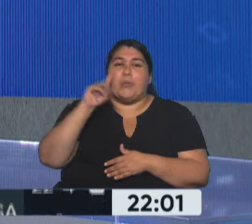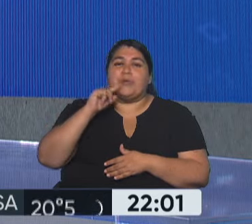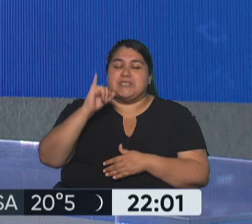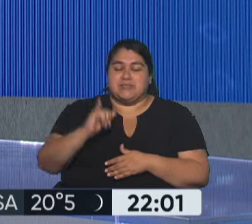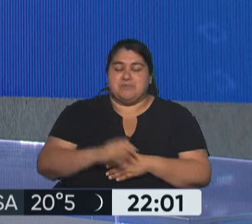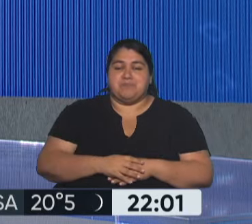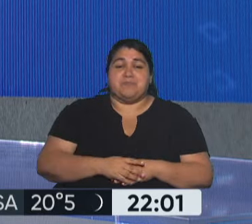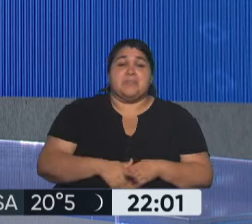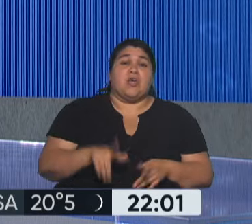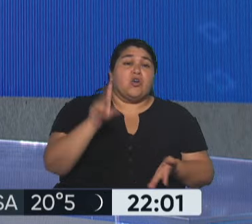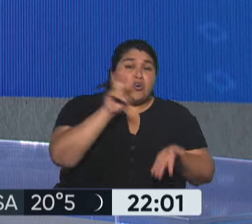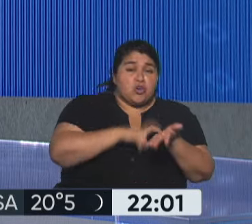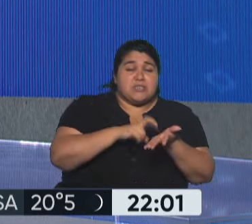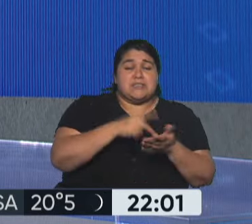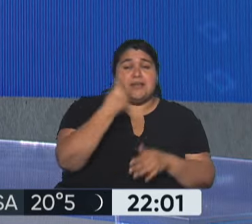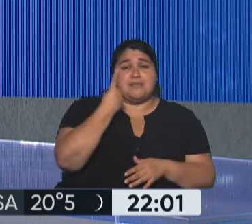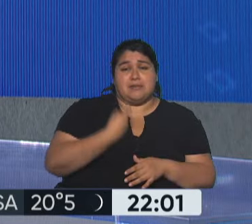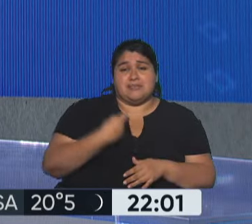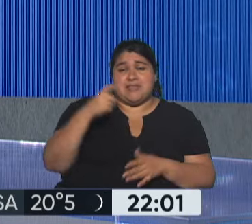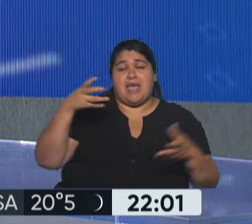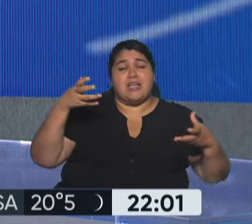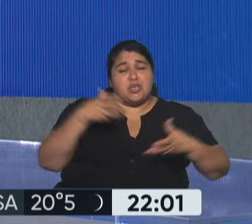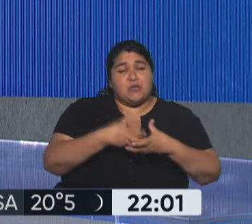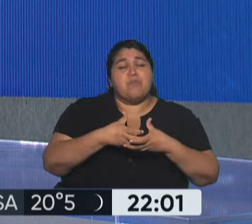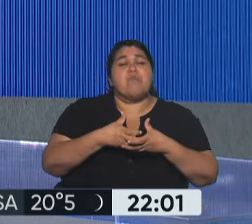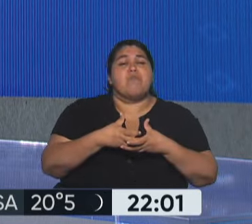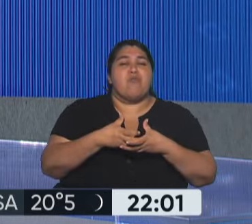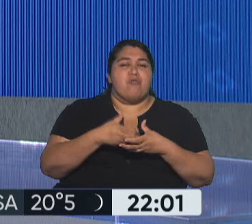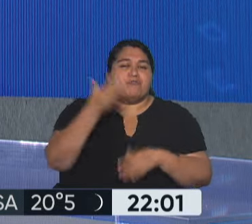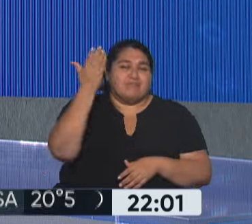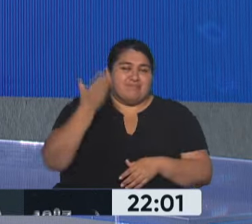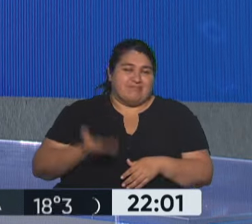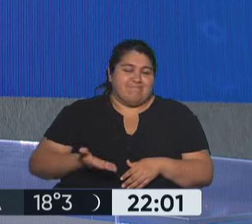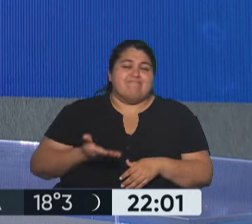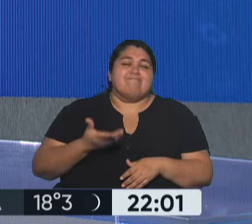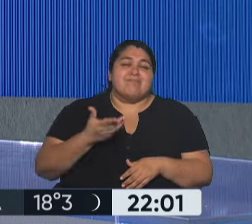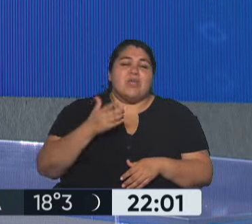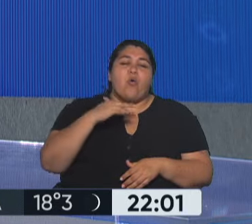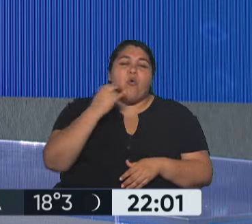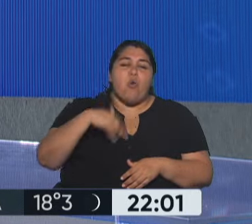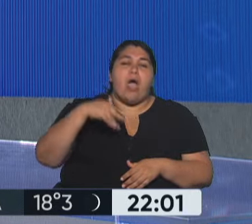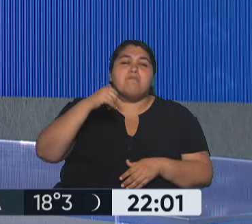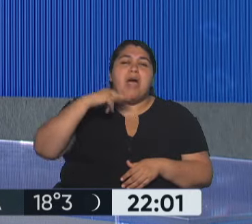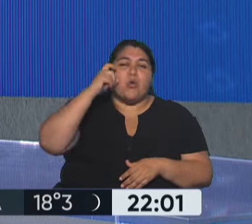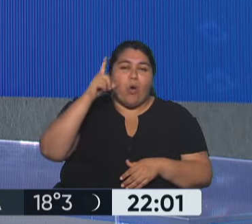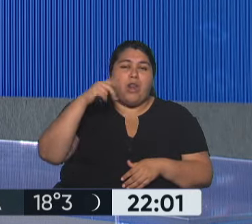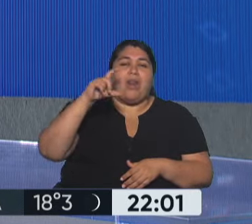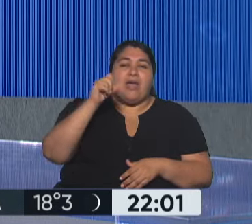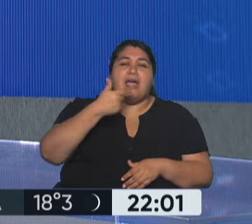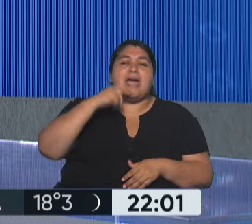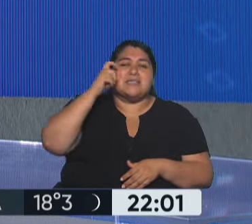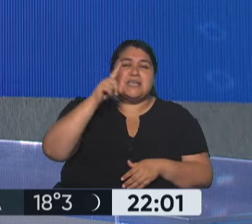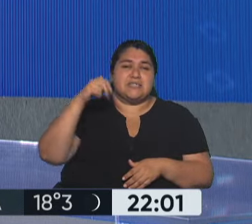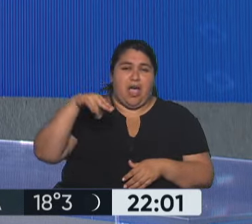Una triste noticia para el equipo del noticiero. Falleció un histórico camarógrafo, Juan Manuel Castellanos, de